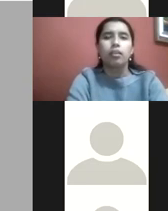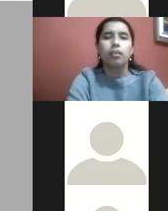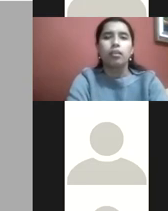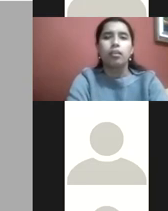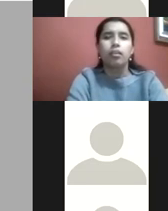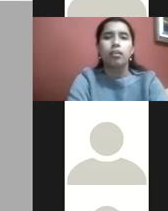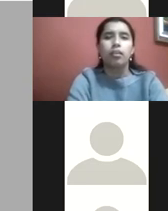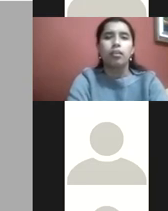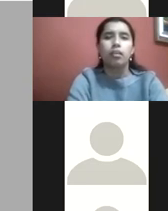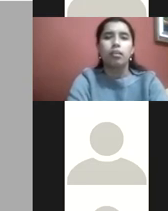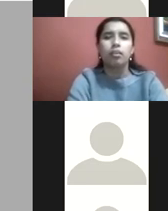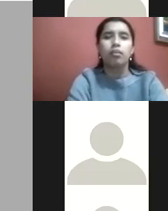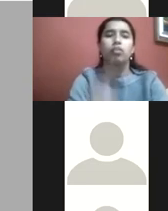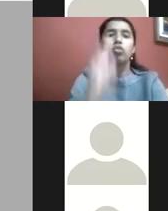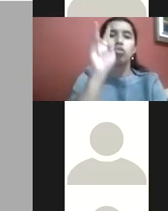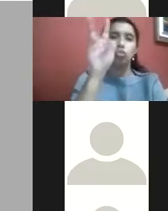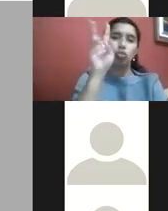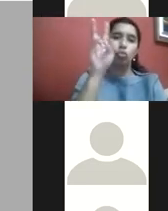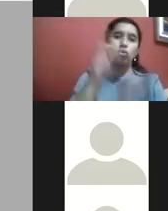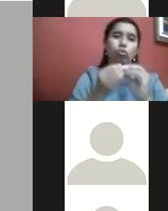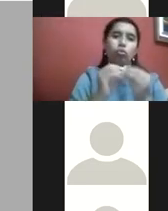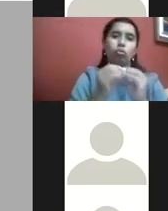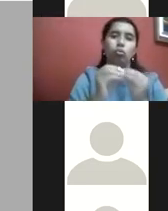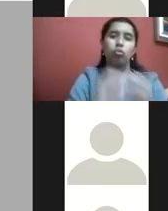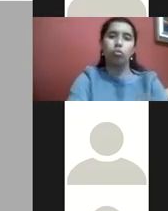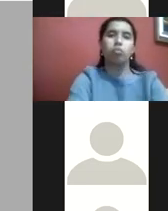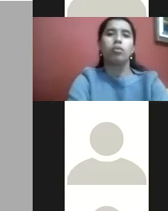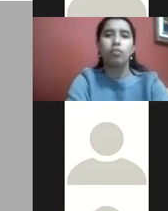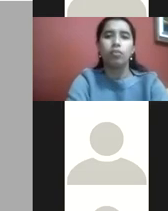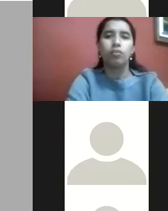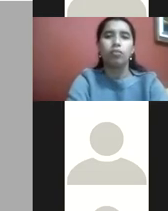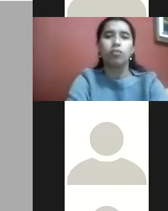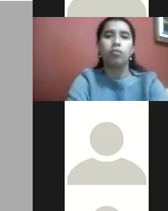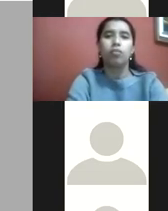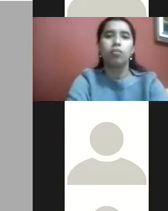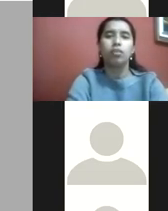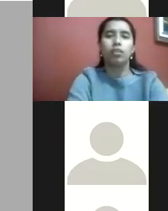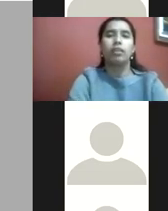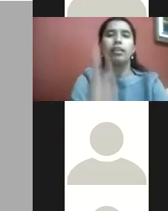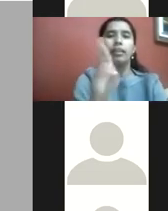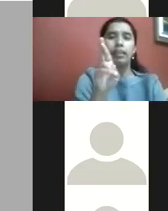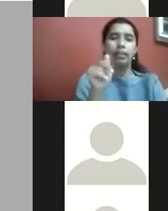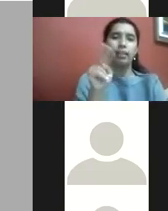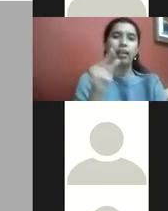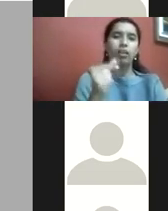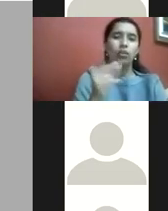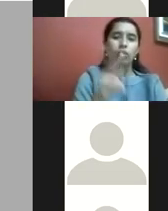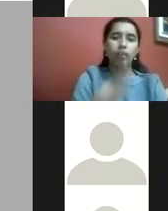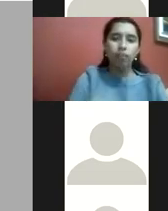otros dos números que estén en un que van a formar parte de nuestro rango de valores posibles para el parámetro.